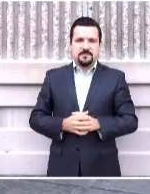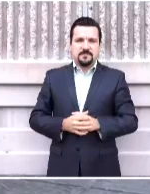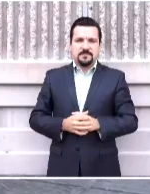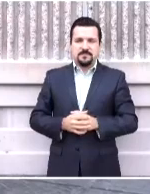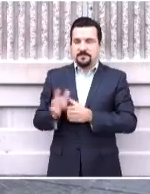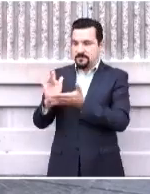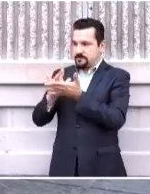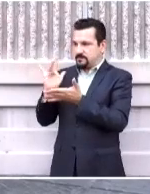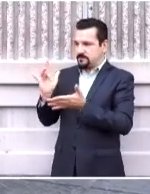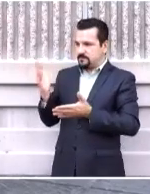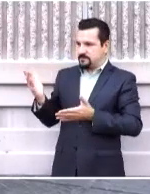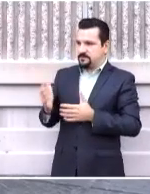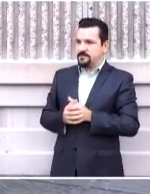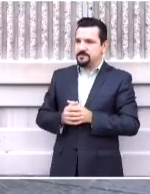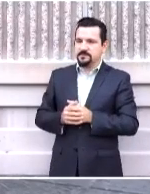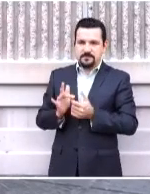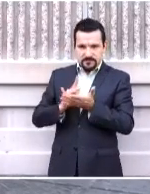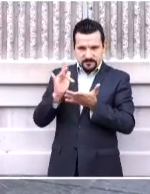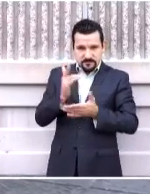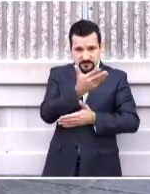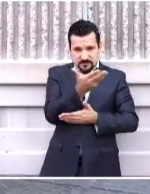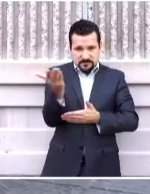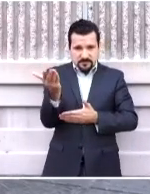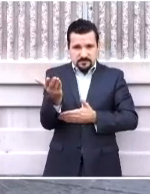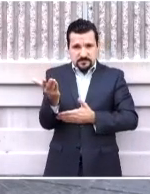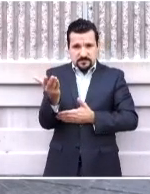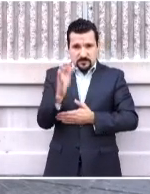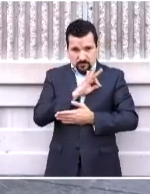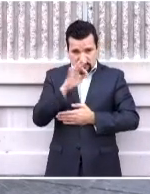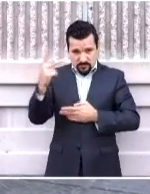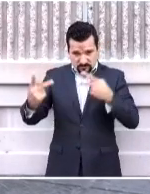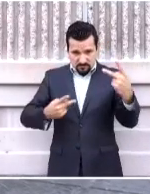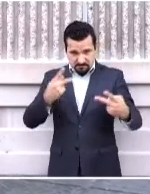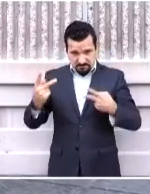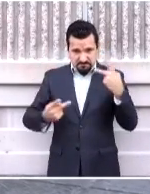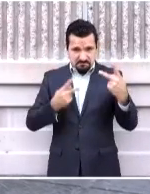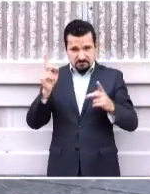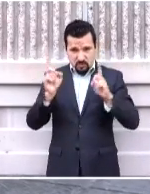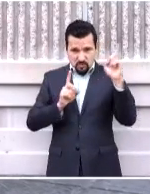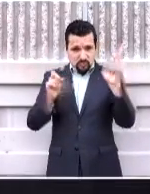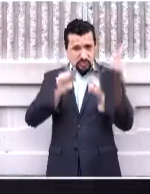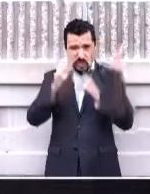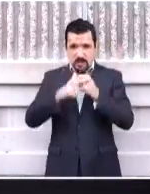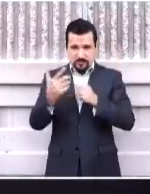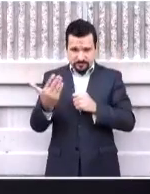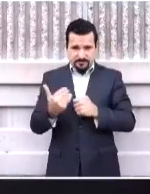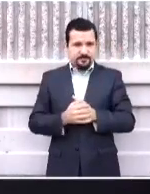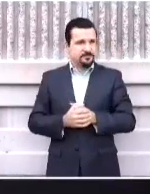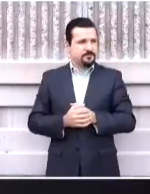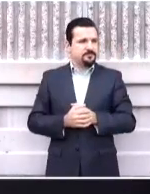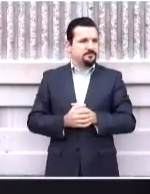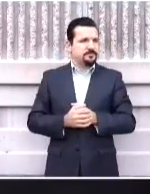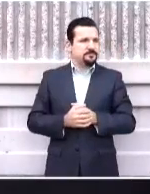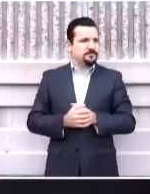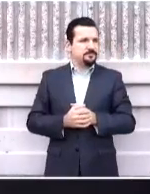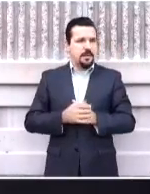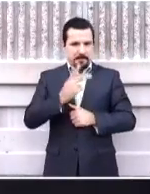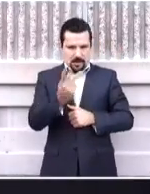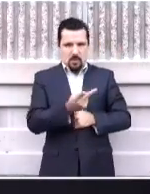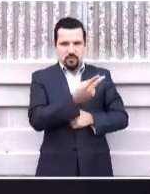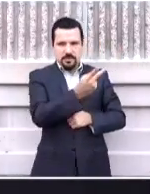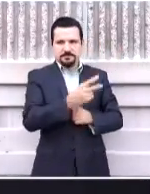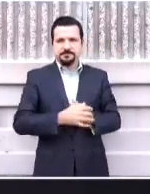Muchas gracias. Muchas gracias a todos. Adelante, si hay preguntas. Sí, doctor, muchos en el